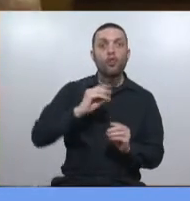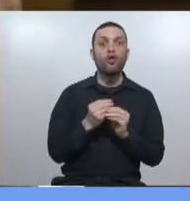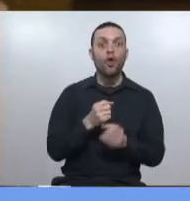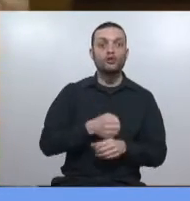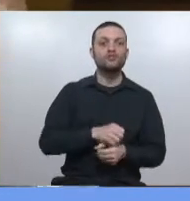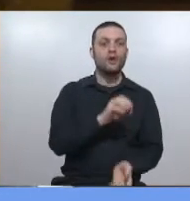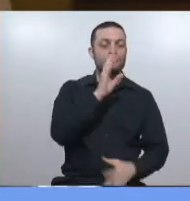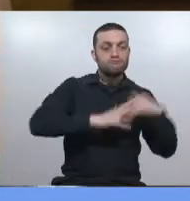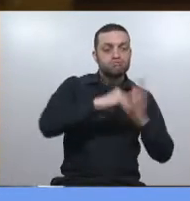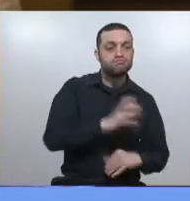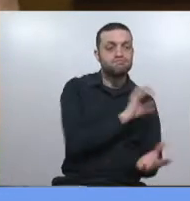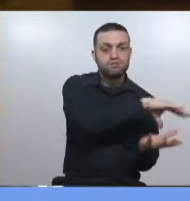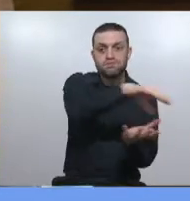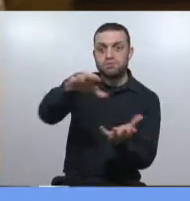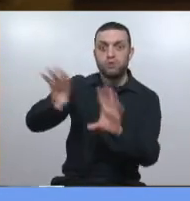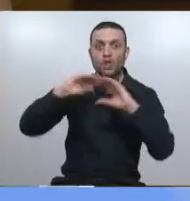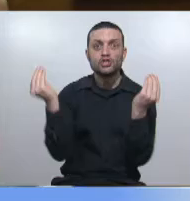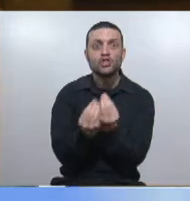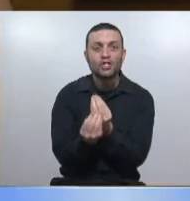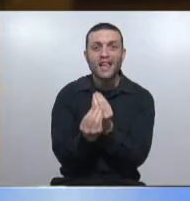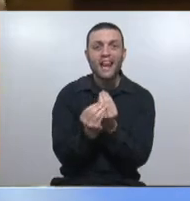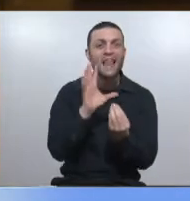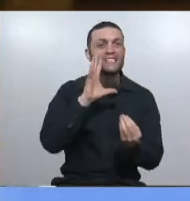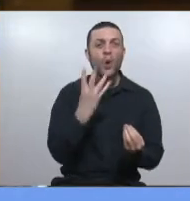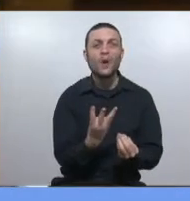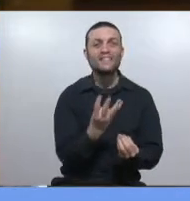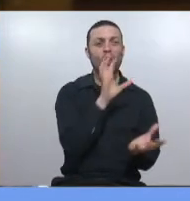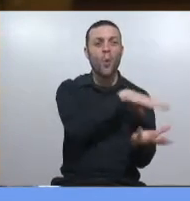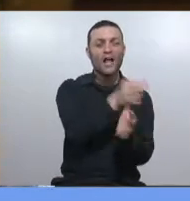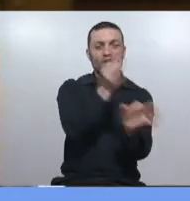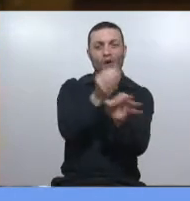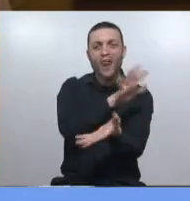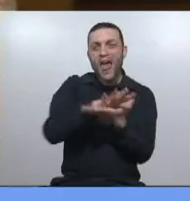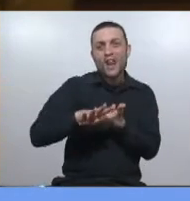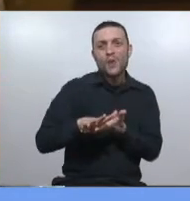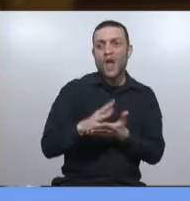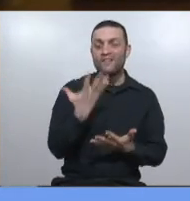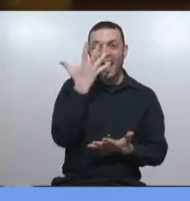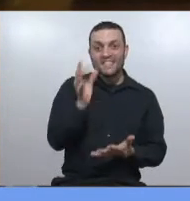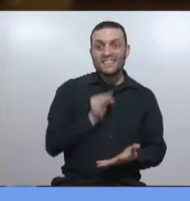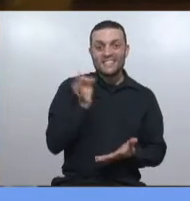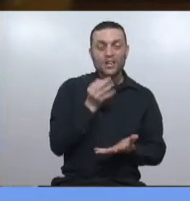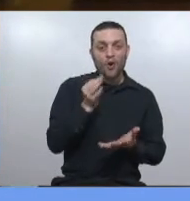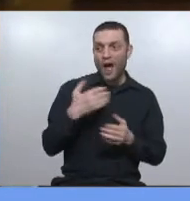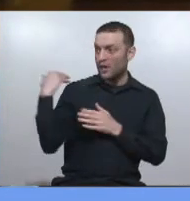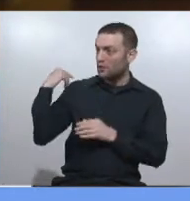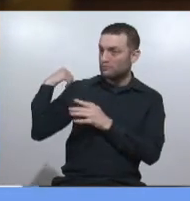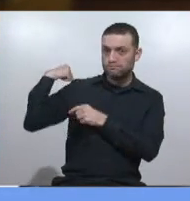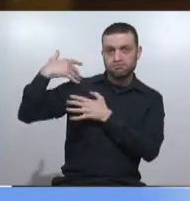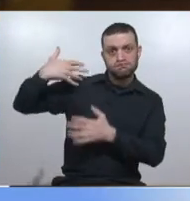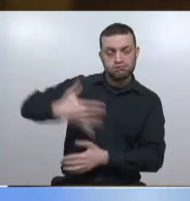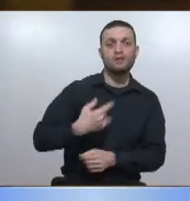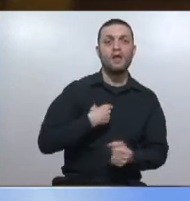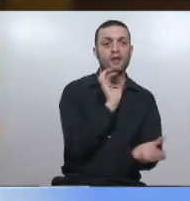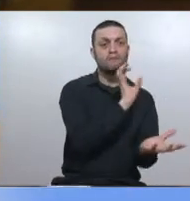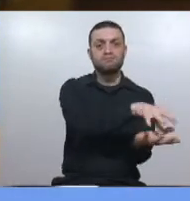54 escuelas nuevas en 5 años de la gestión de educación la ciudad buenos aires ha aumentado más de 10 mil vacantes en las escuelas públicas de la